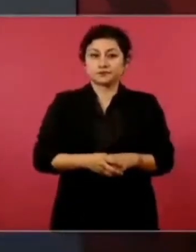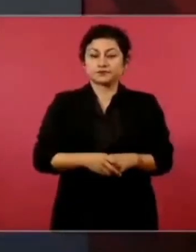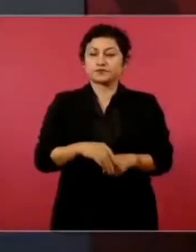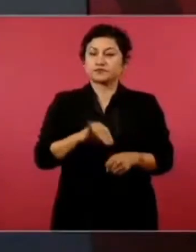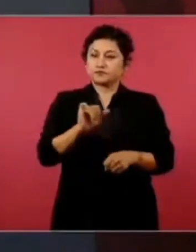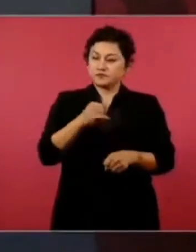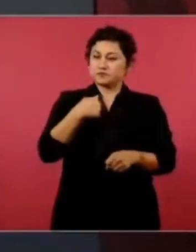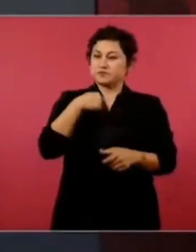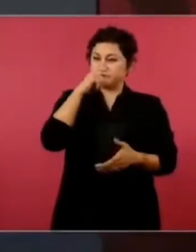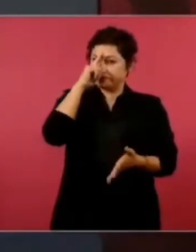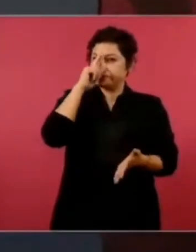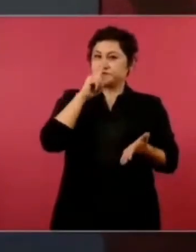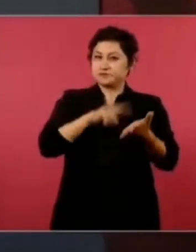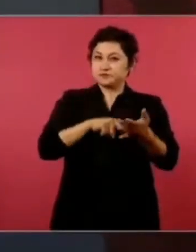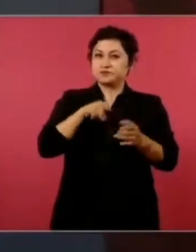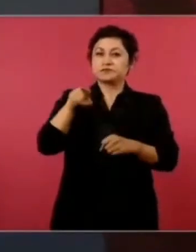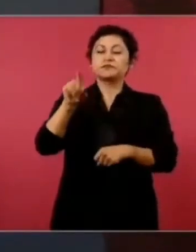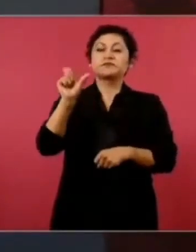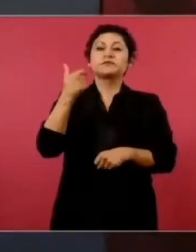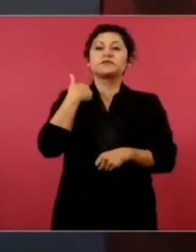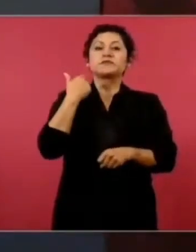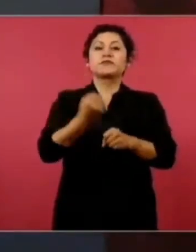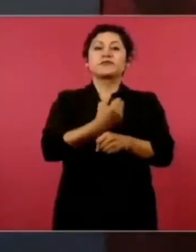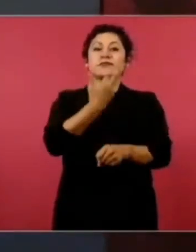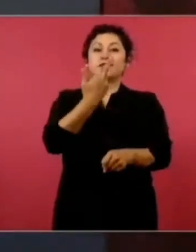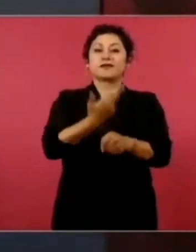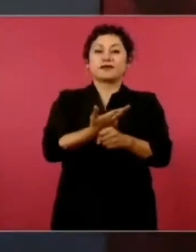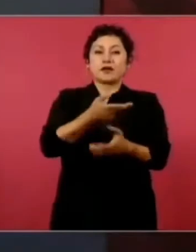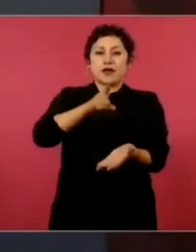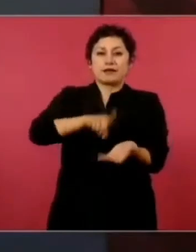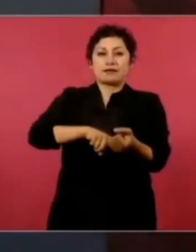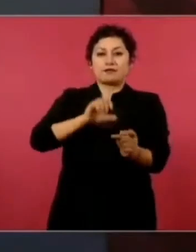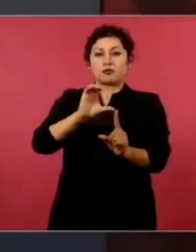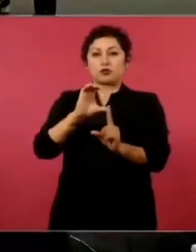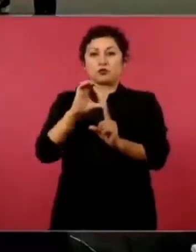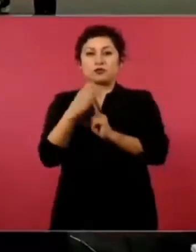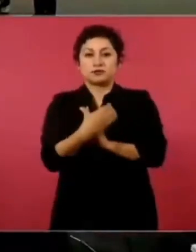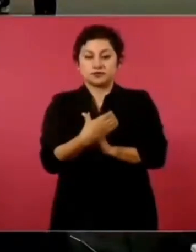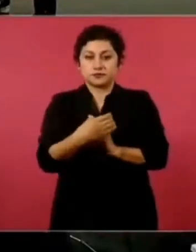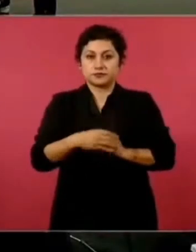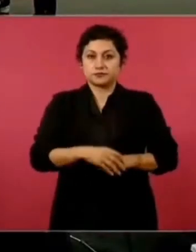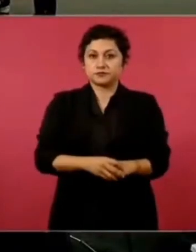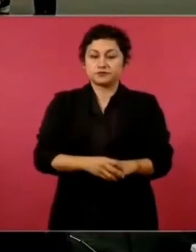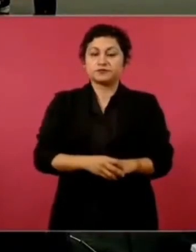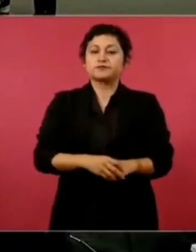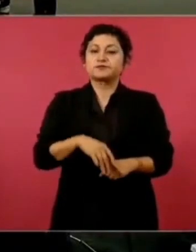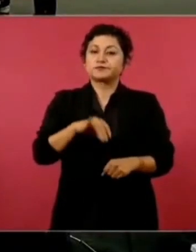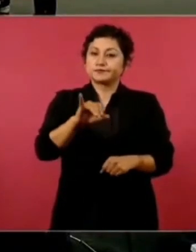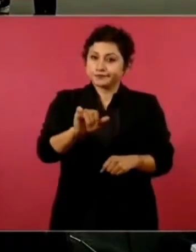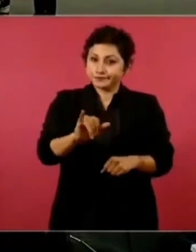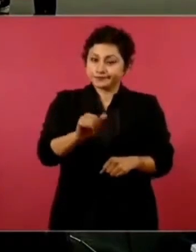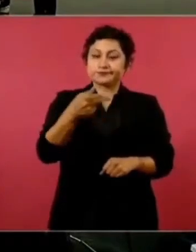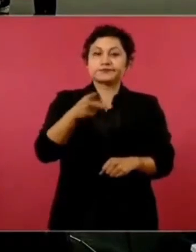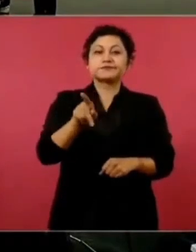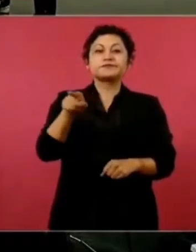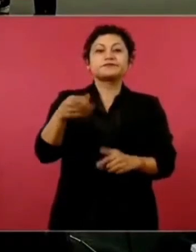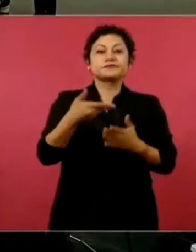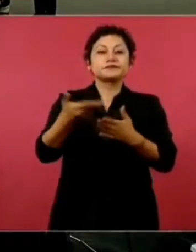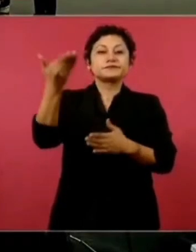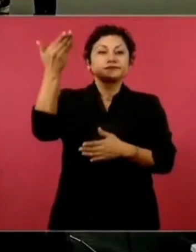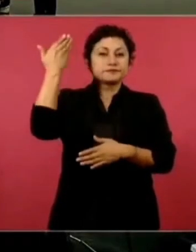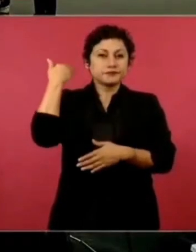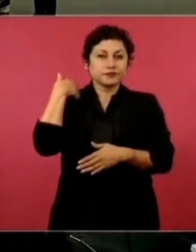comisión. Con Calderón fue Nacional Financiera. Sí, pero antes, eso era con Hacienda, con ASPE.